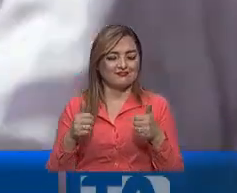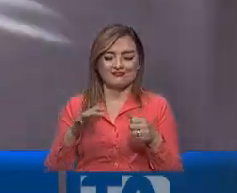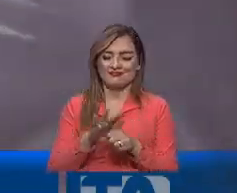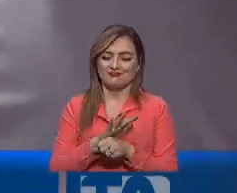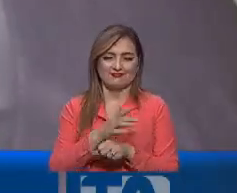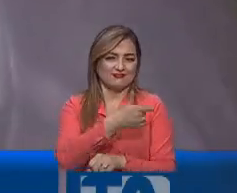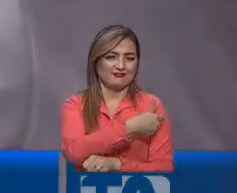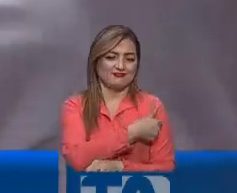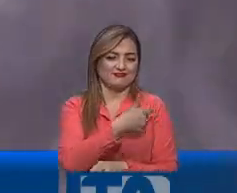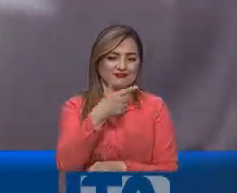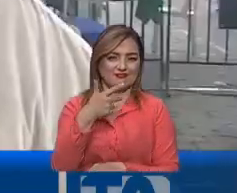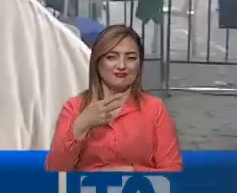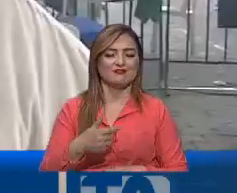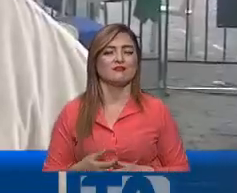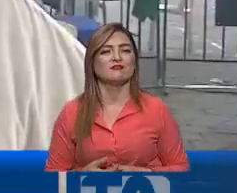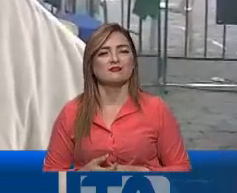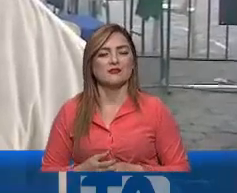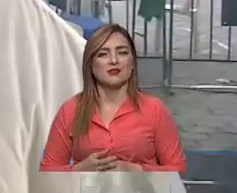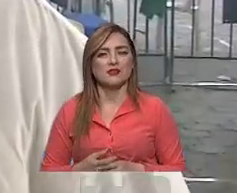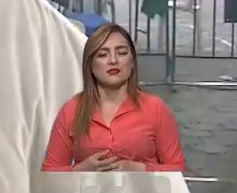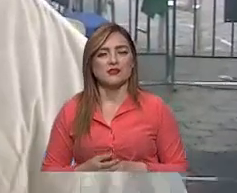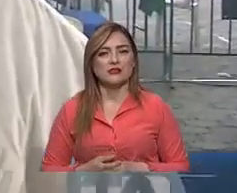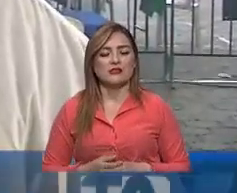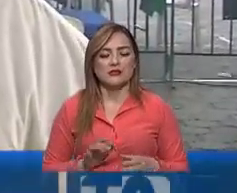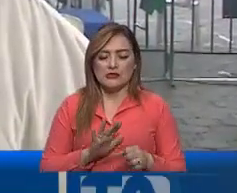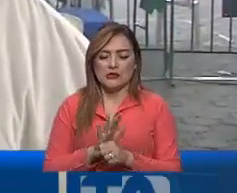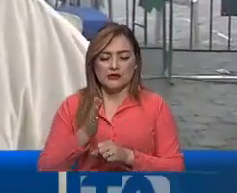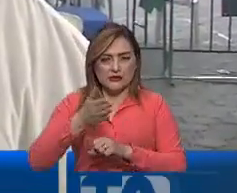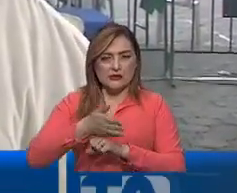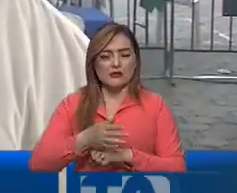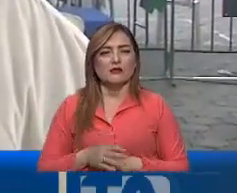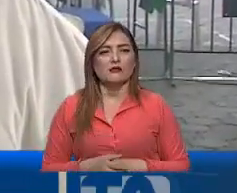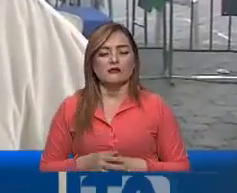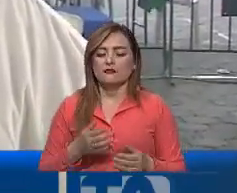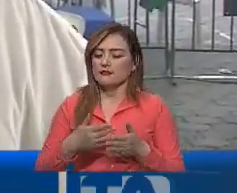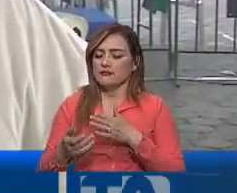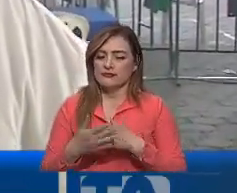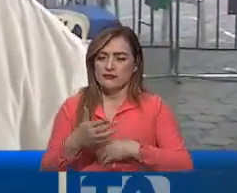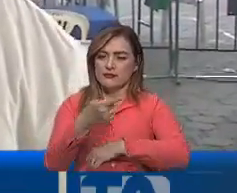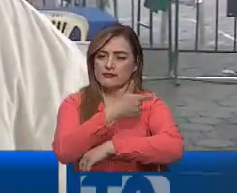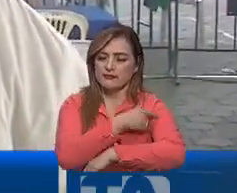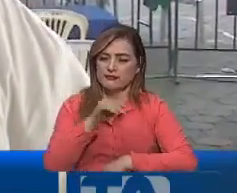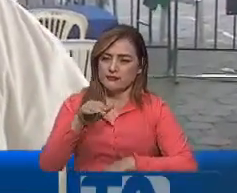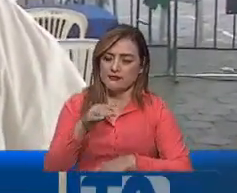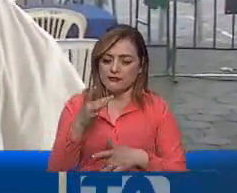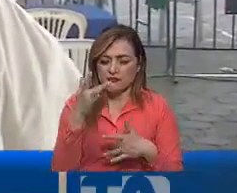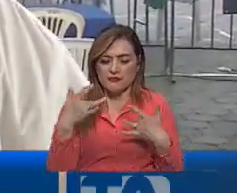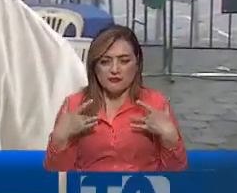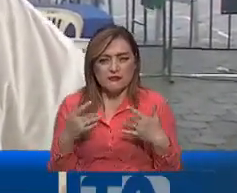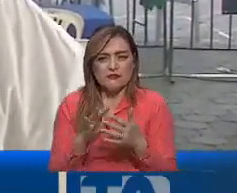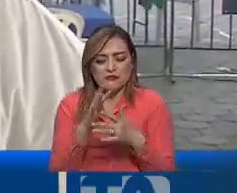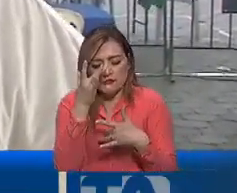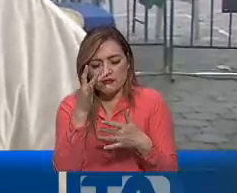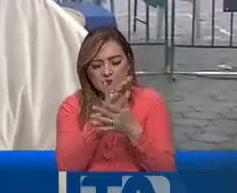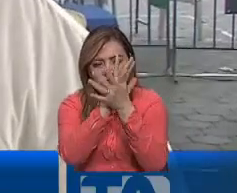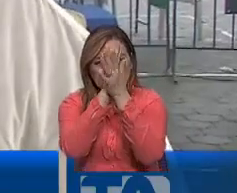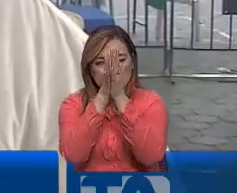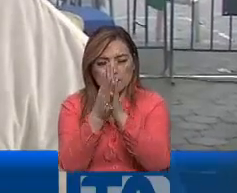completar el esquema de inmunización. Posterior al COVID, acudan a vacunarse una vez que ya no tengas, de acuerdo al nuevo